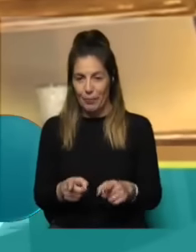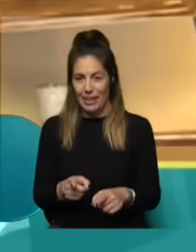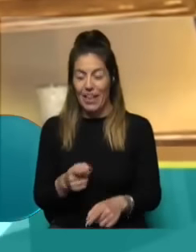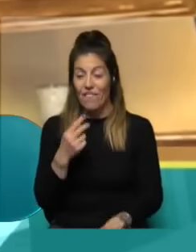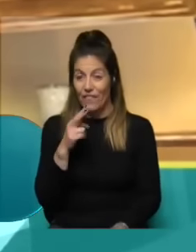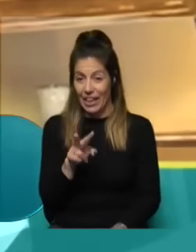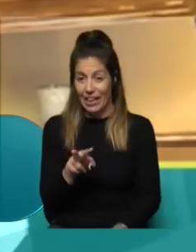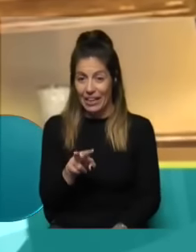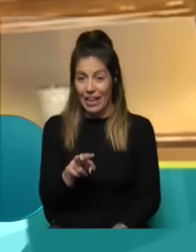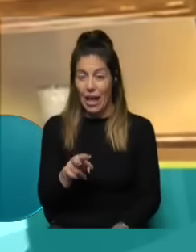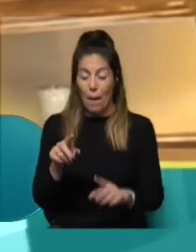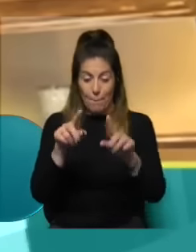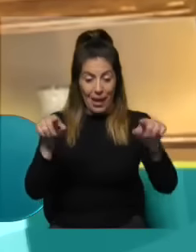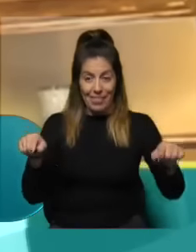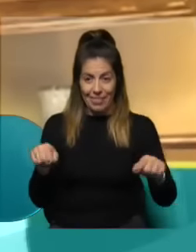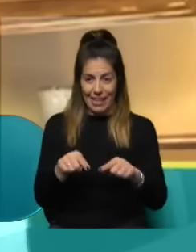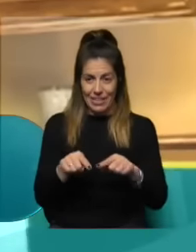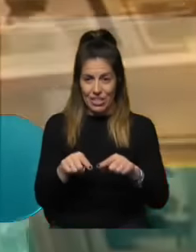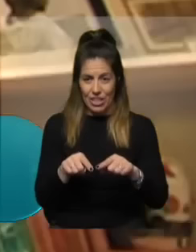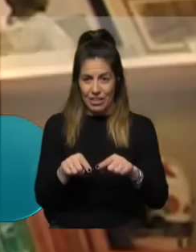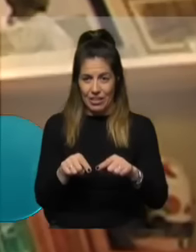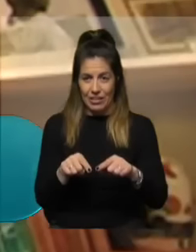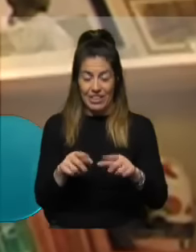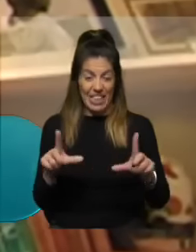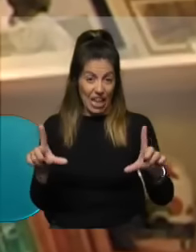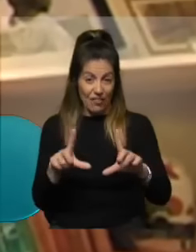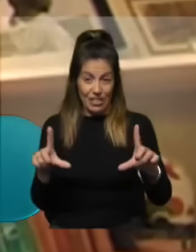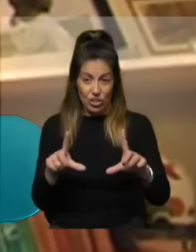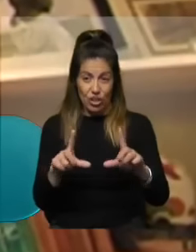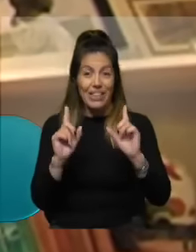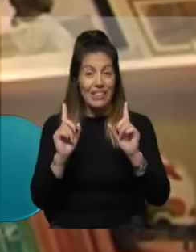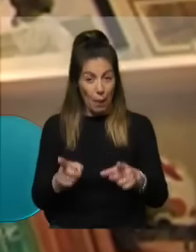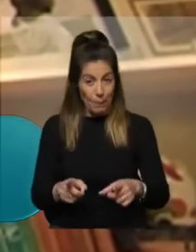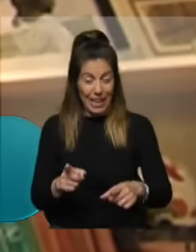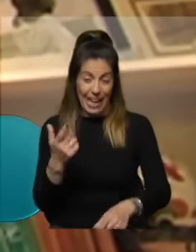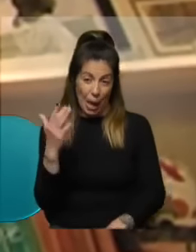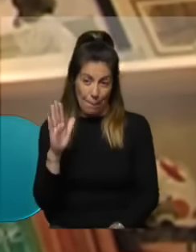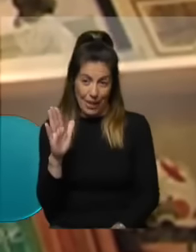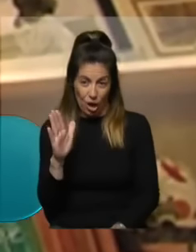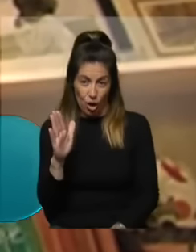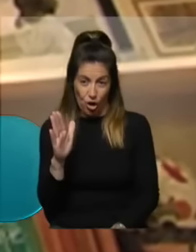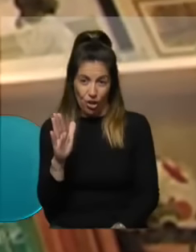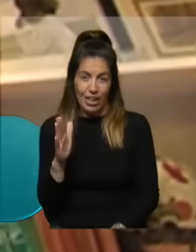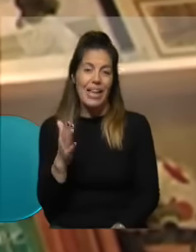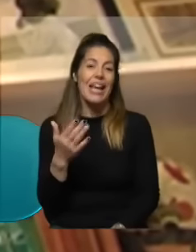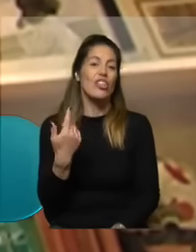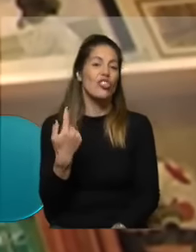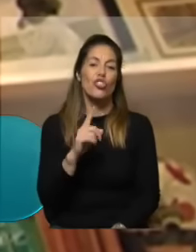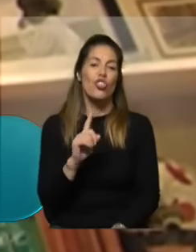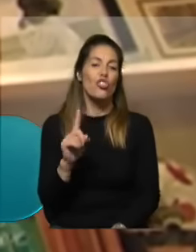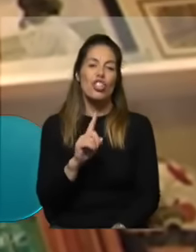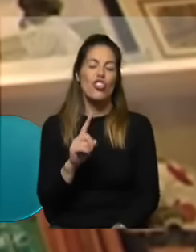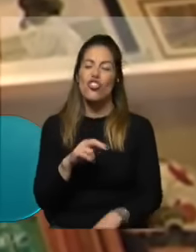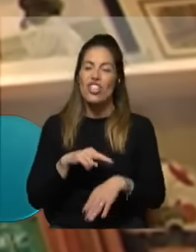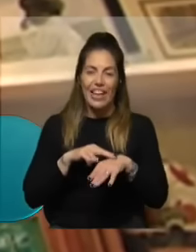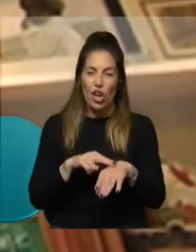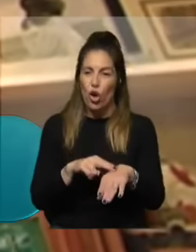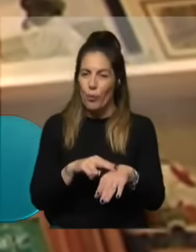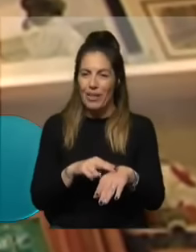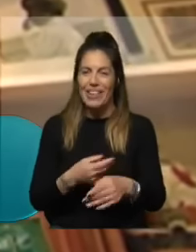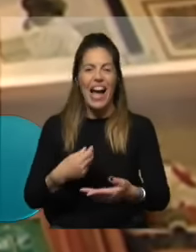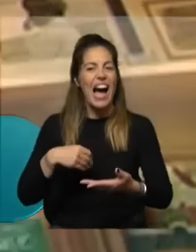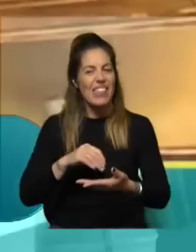que la pantalla, el flat, la pantalla de los televisores, ofician también de espejos. Es verdad. Entonces, no se recomienda,